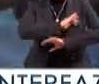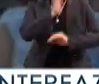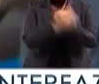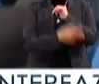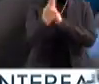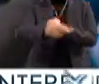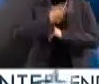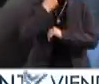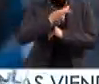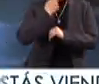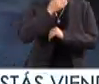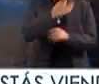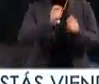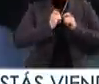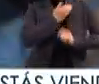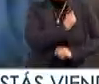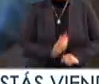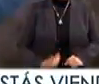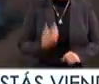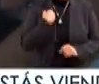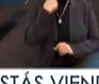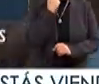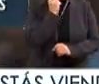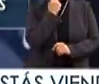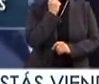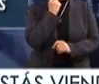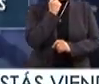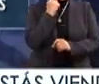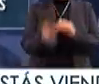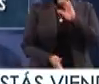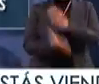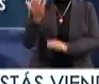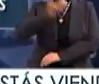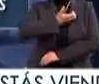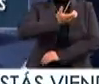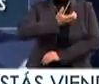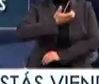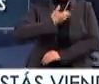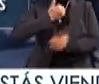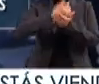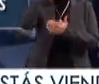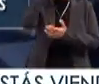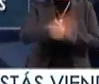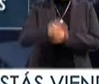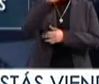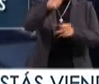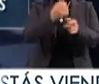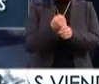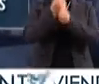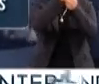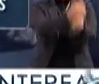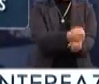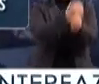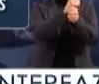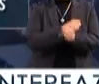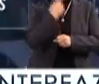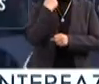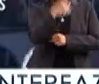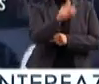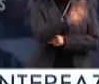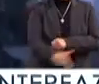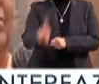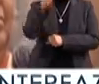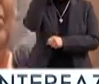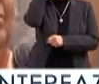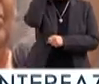vez terminada dicha ceremonia, el presidente Andrés Manuel López Obrador se dirigió al Zócalo de la Ciudad de México, donde recibió el bastón de mando de los pueblos